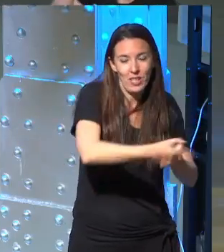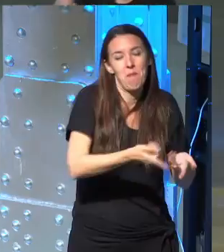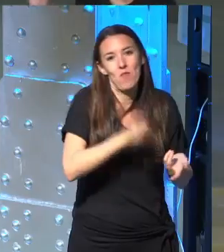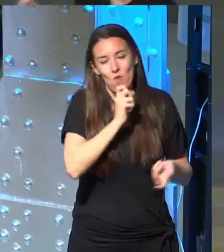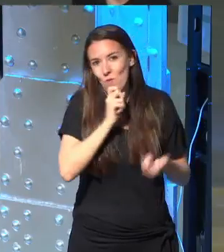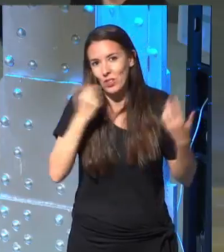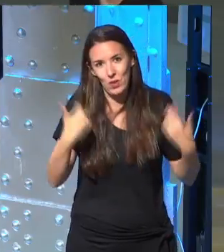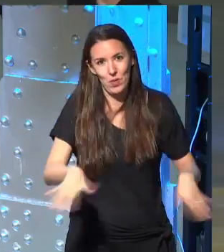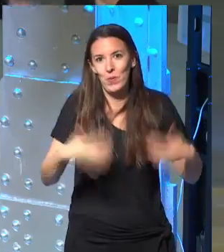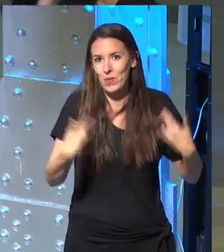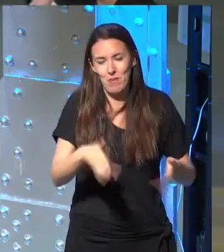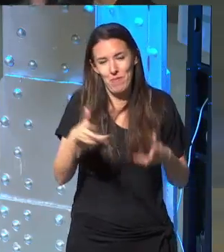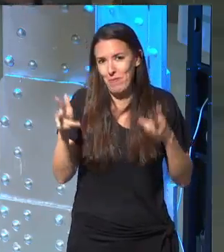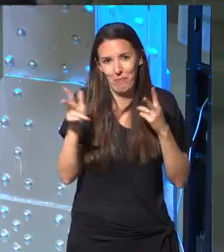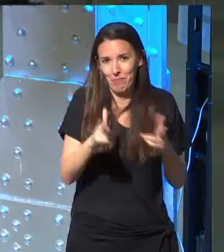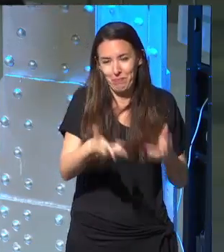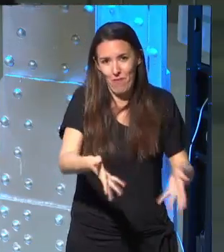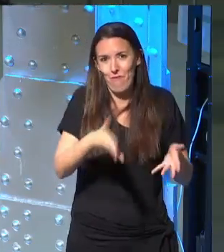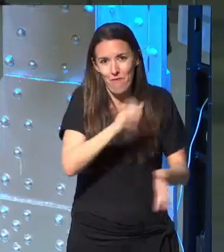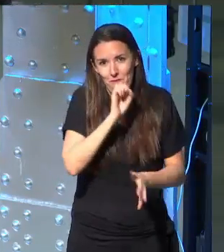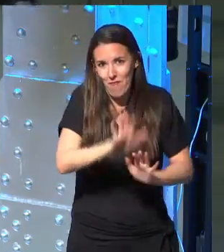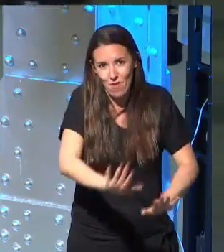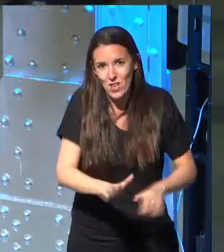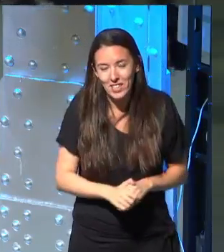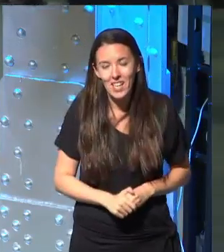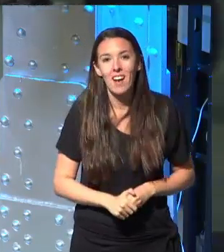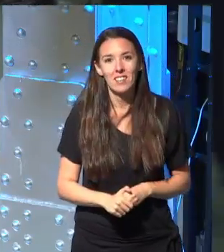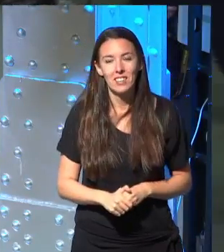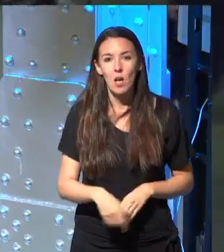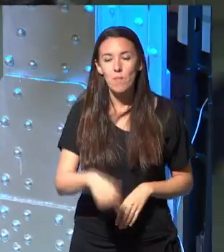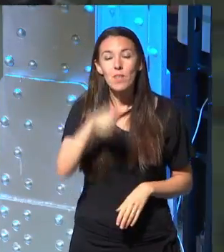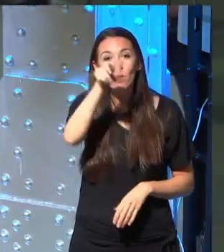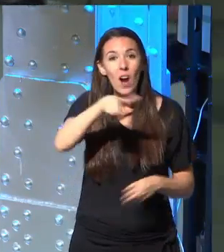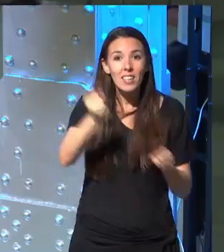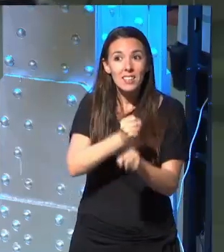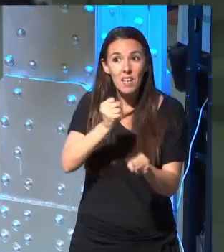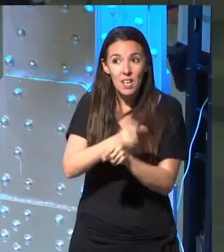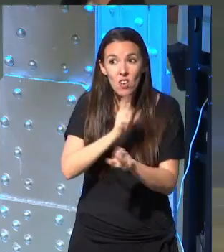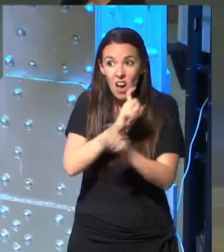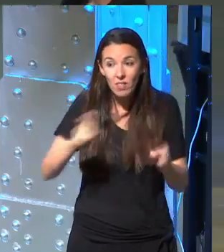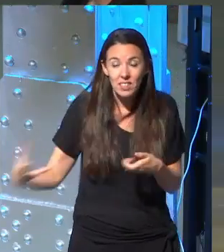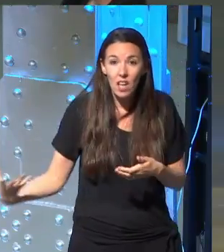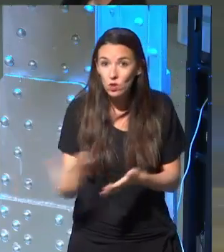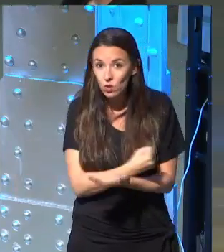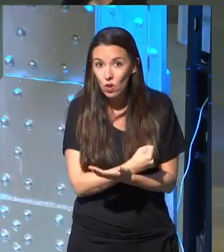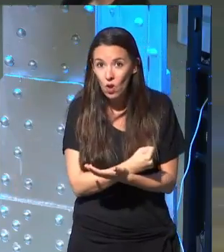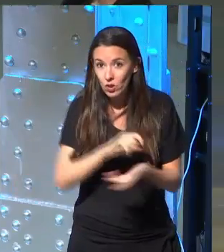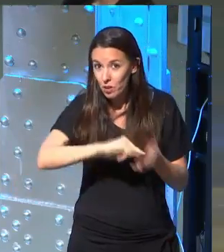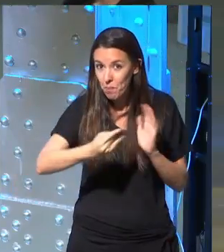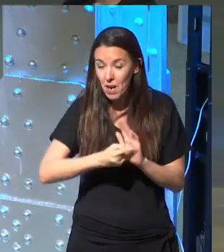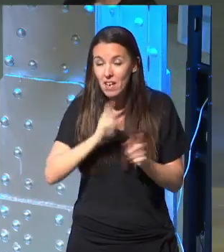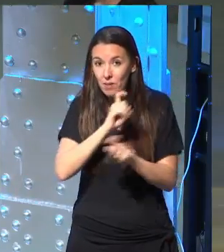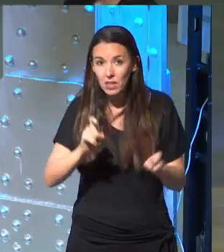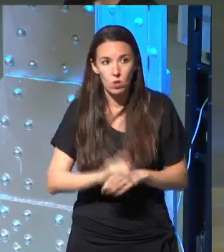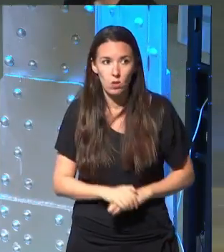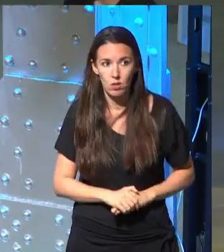creo que es mi parte favorita de mi imaginación. Se entiende que el personal del hotel estaba advertido de tus planes, ¿no?